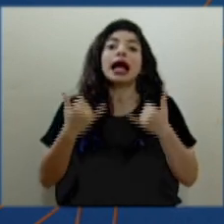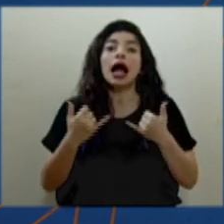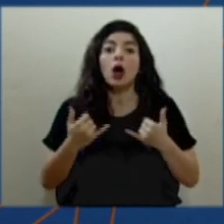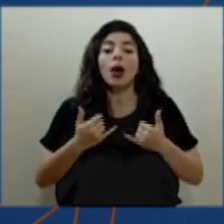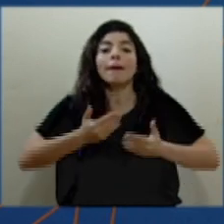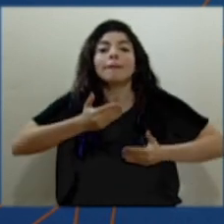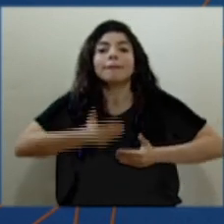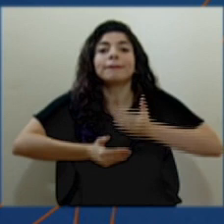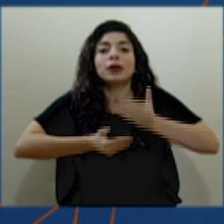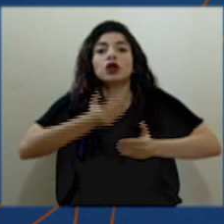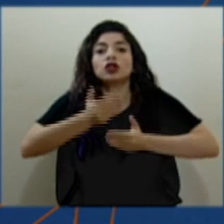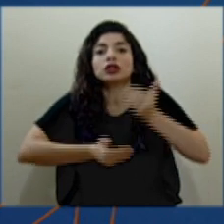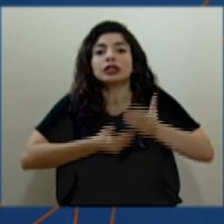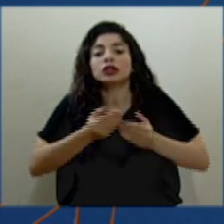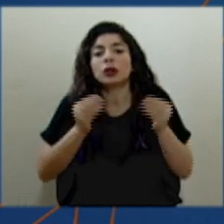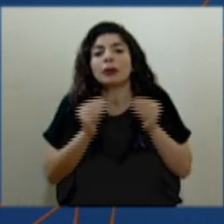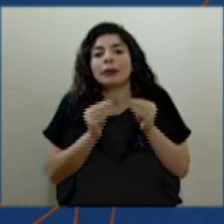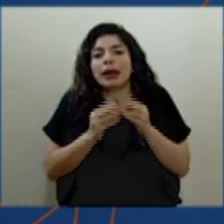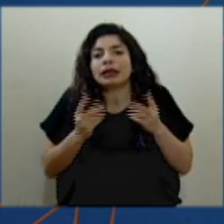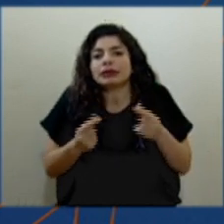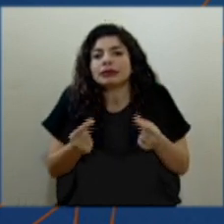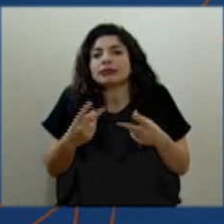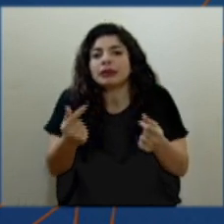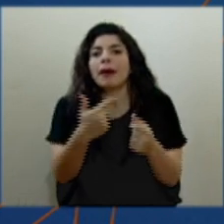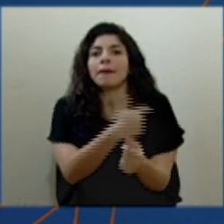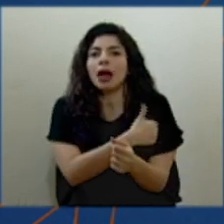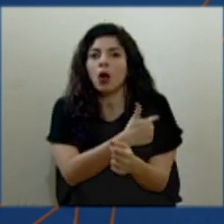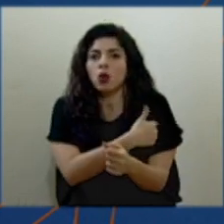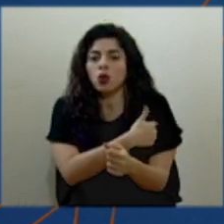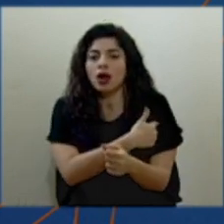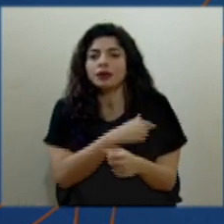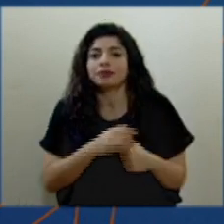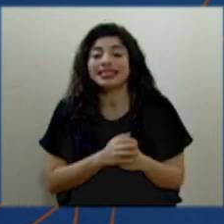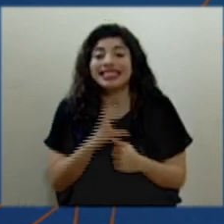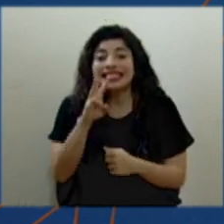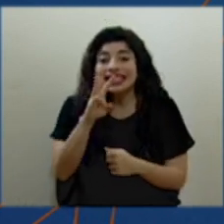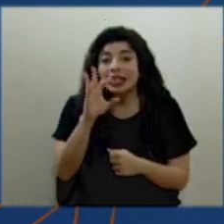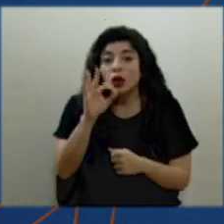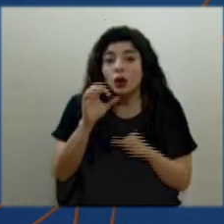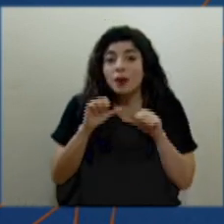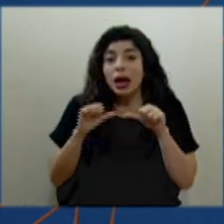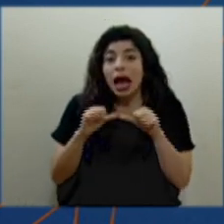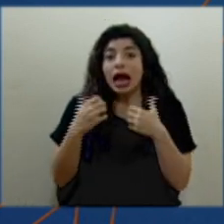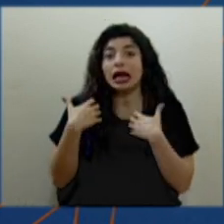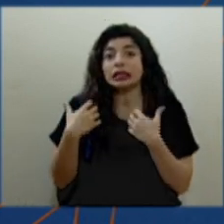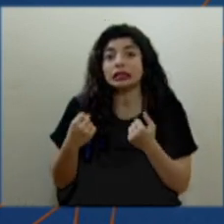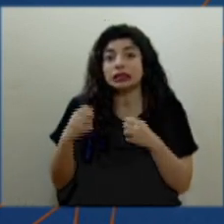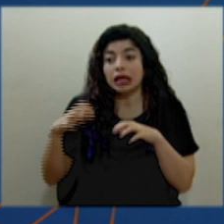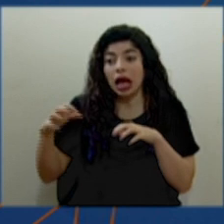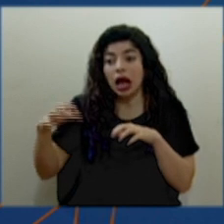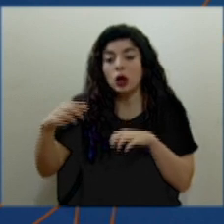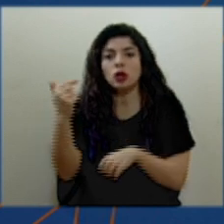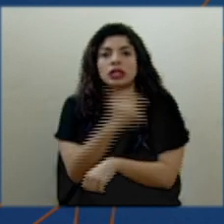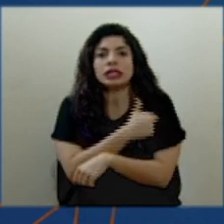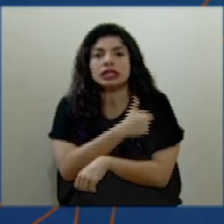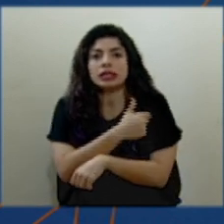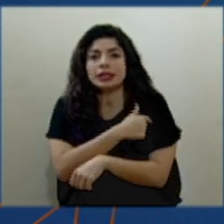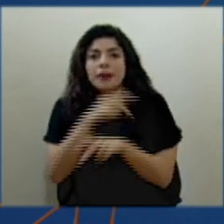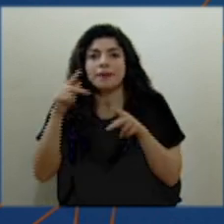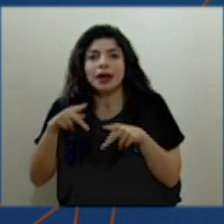un proceso de aceleración de la vacunación. 69 áreas de salud ya están vacunando a personas con factores de